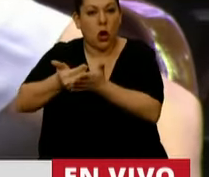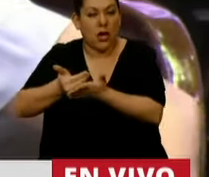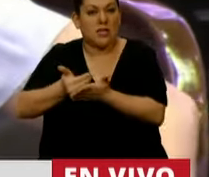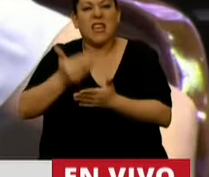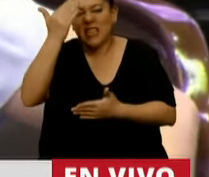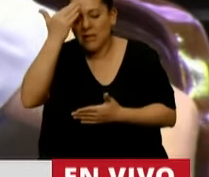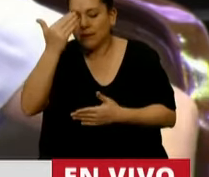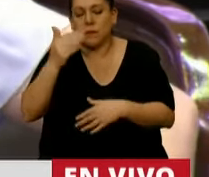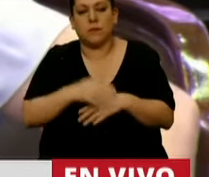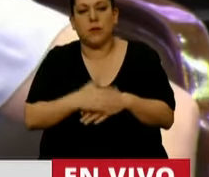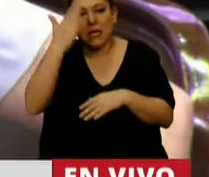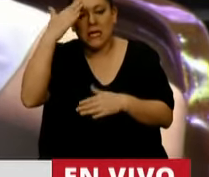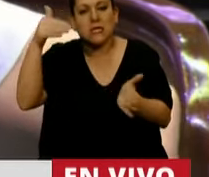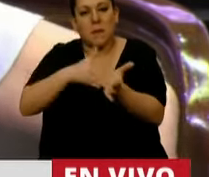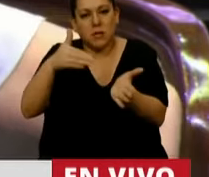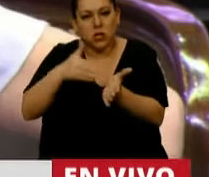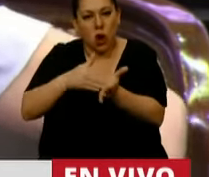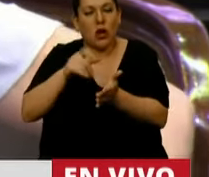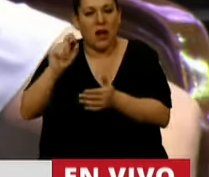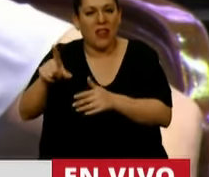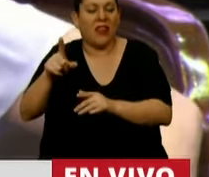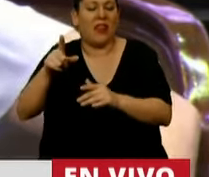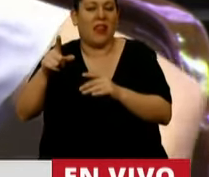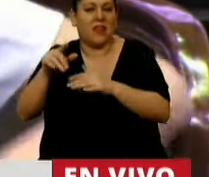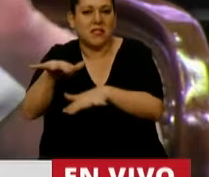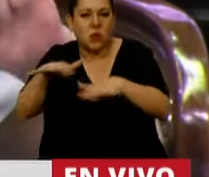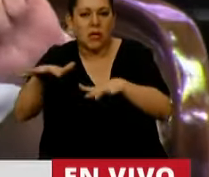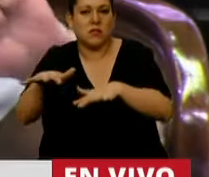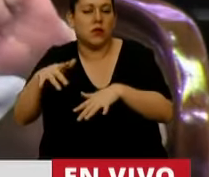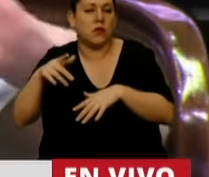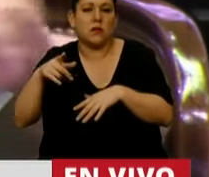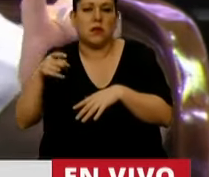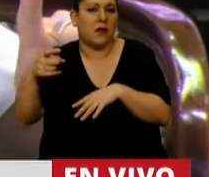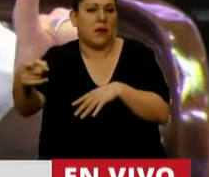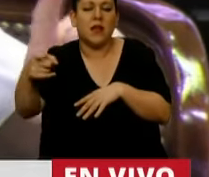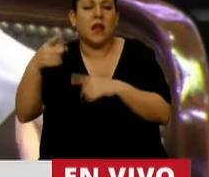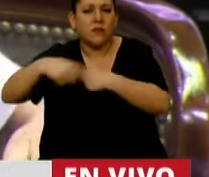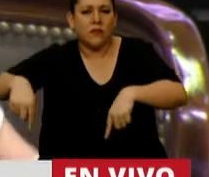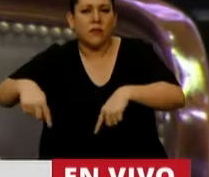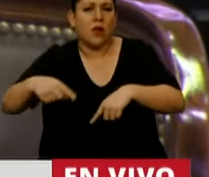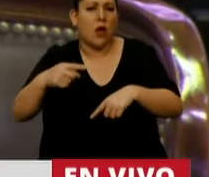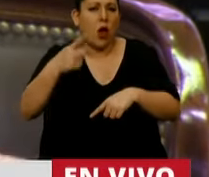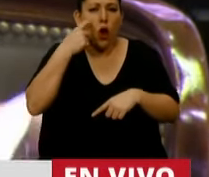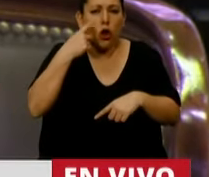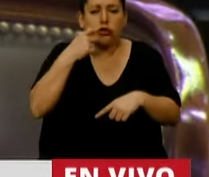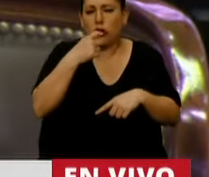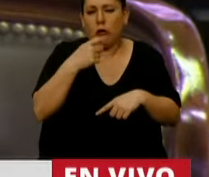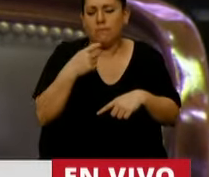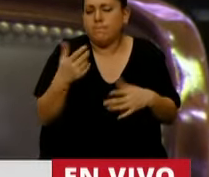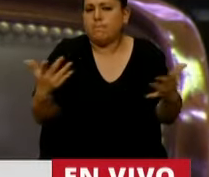15.120.000 casos en el país, 1.344 pesos para cada persona, sin contar los controles que no tuvimos que pueden duplicar.